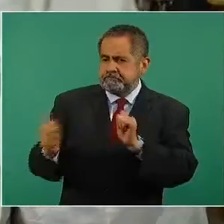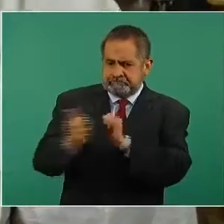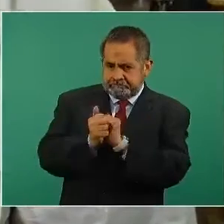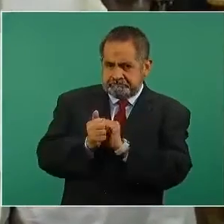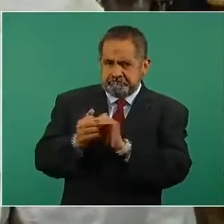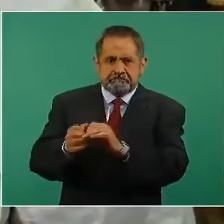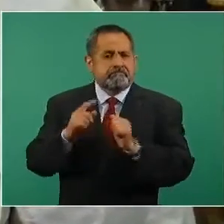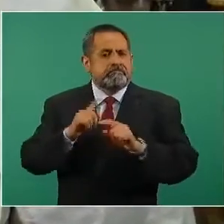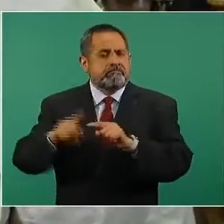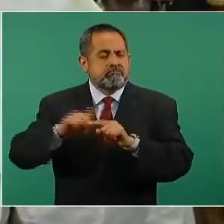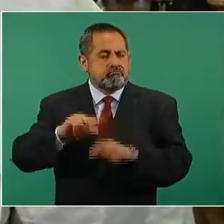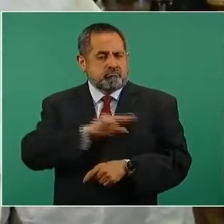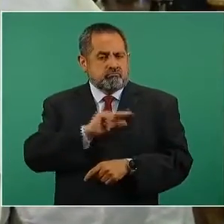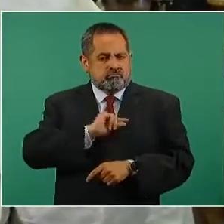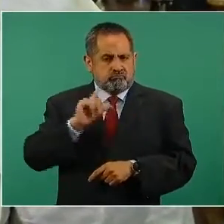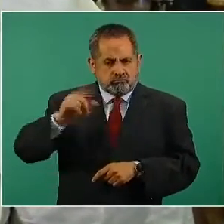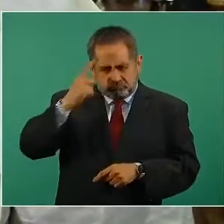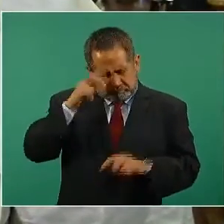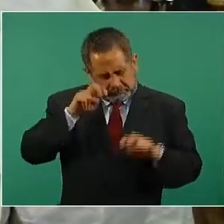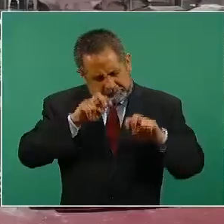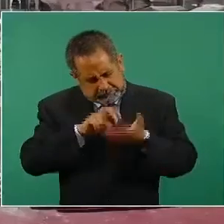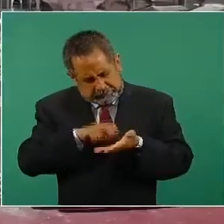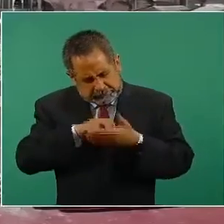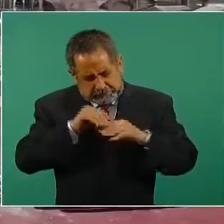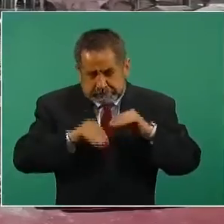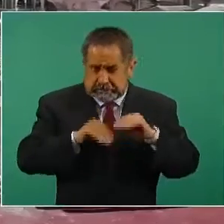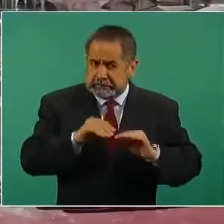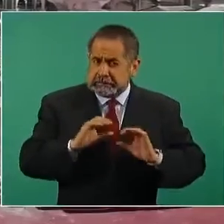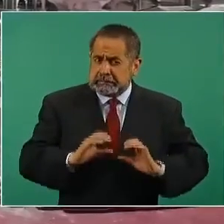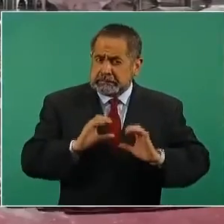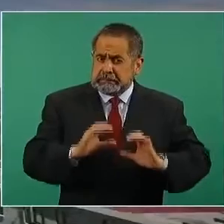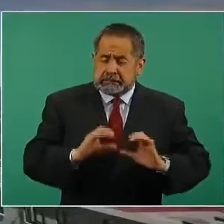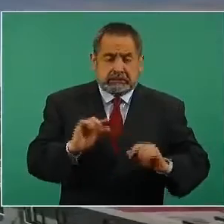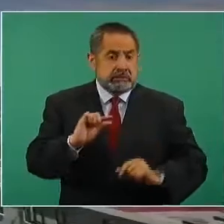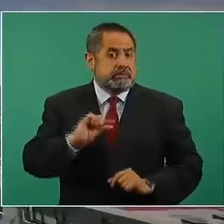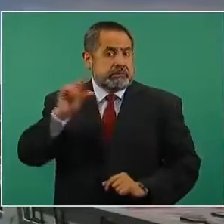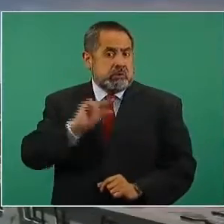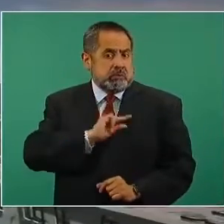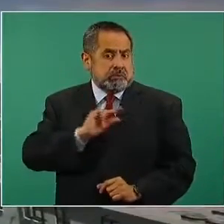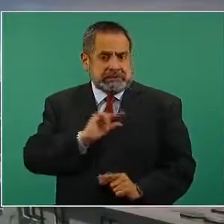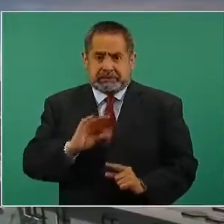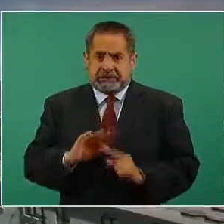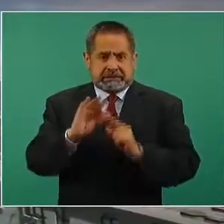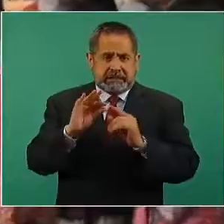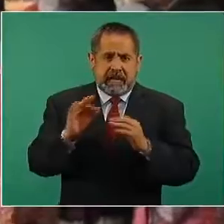diversos especialistas como restauradoras, arquitectos e ingenieros.